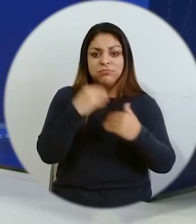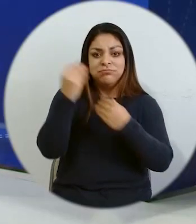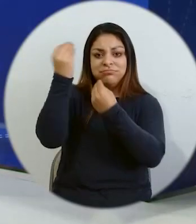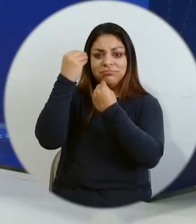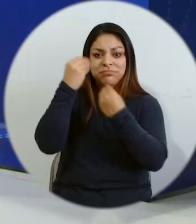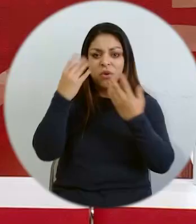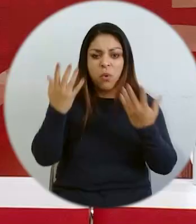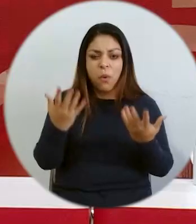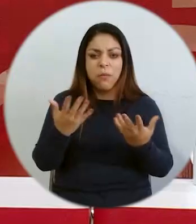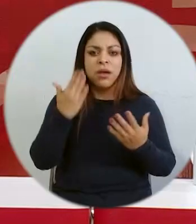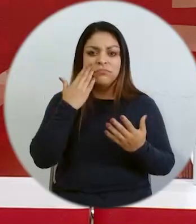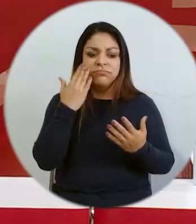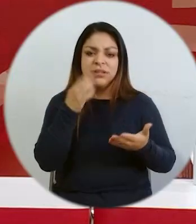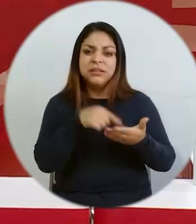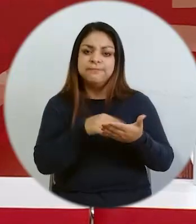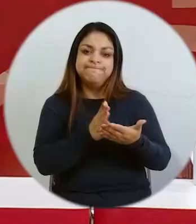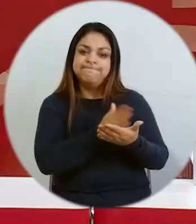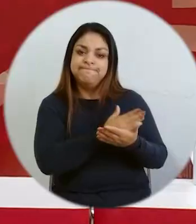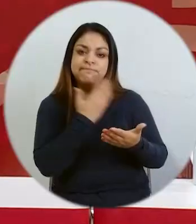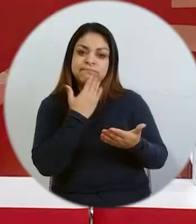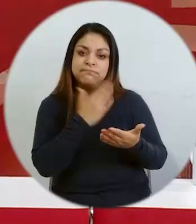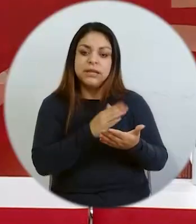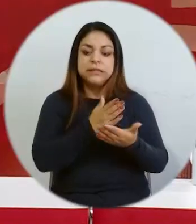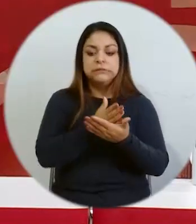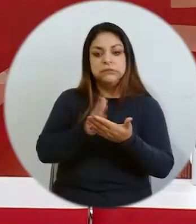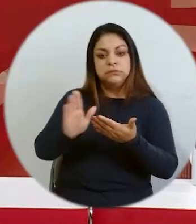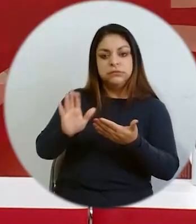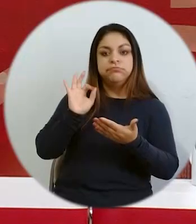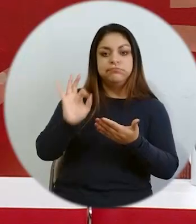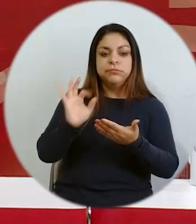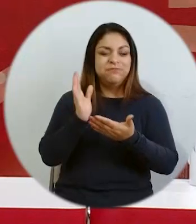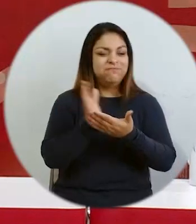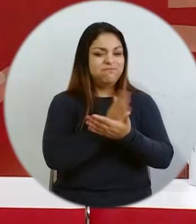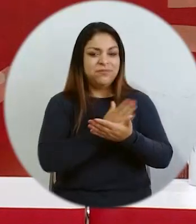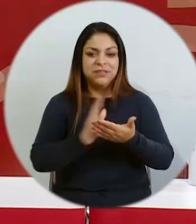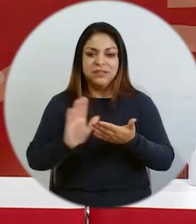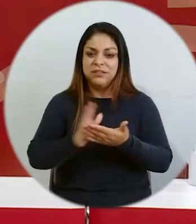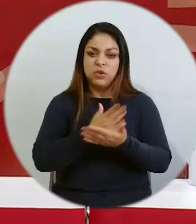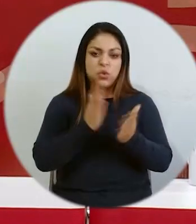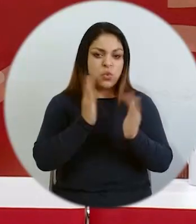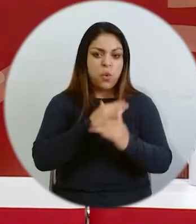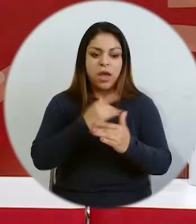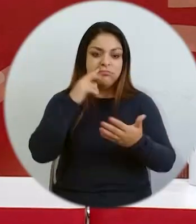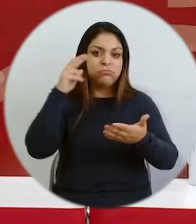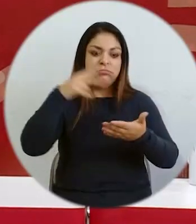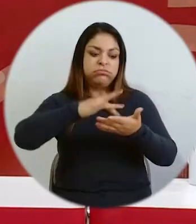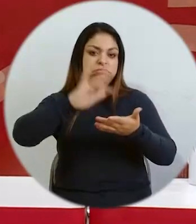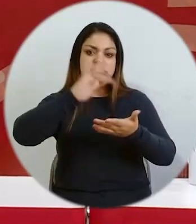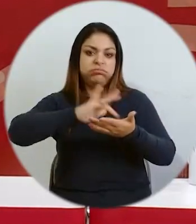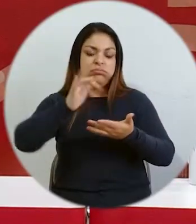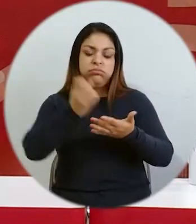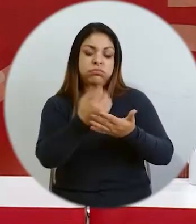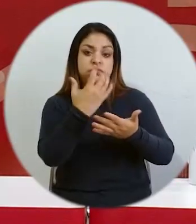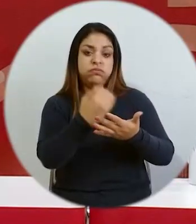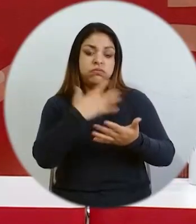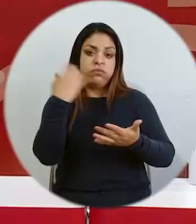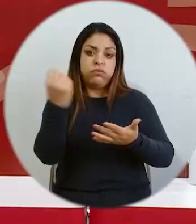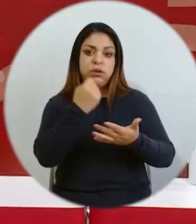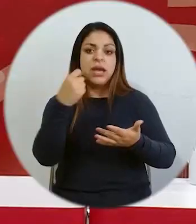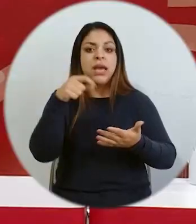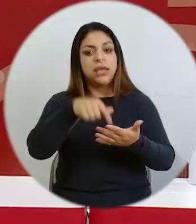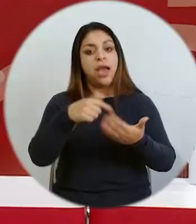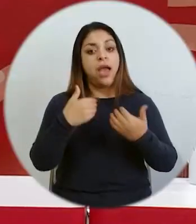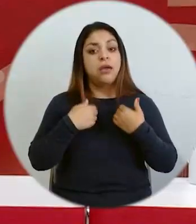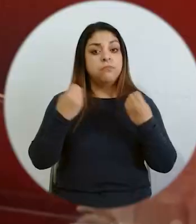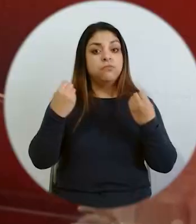No hay una educación, ¿verdad?, como para saber discernir entre cosas que se ven en los medios digitales, y se manifiestan